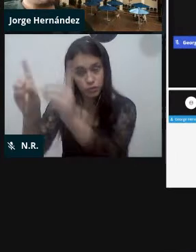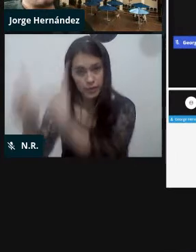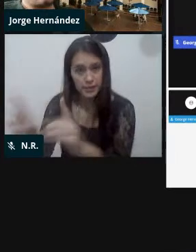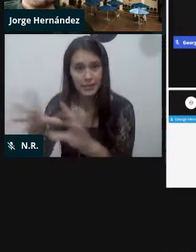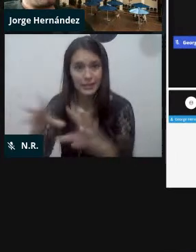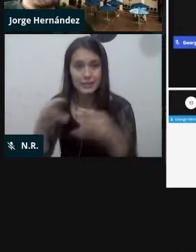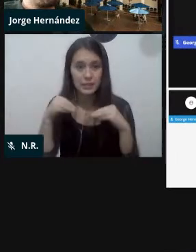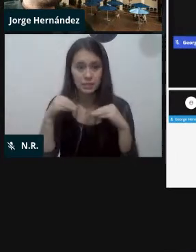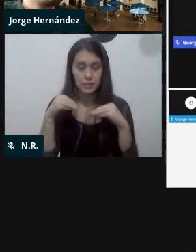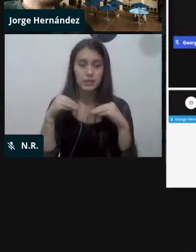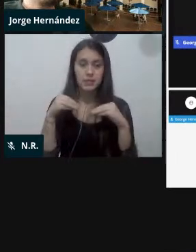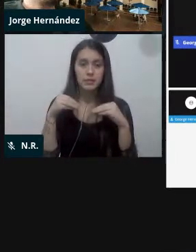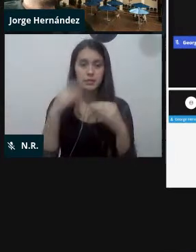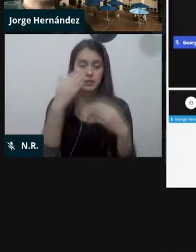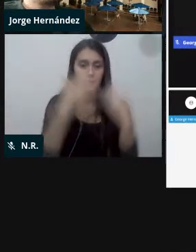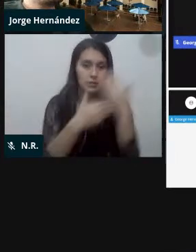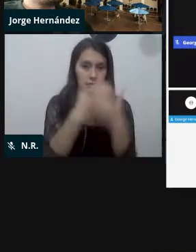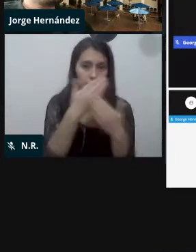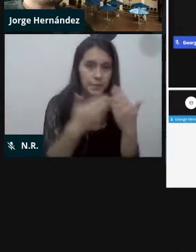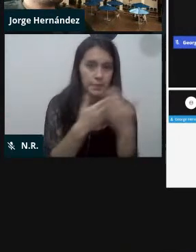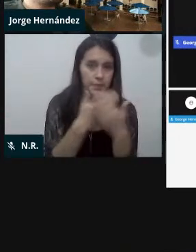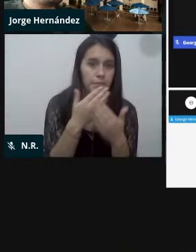en la transmisión de prueba.